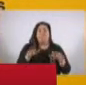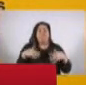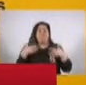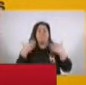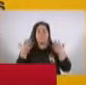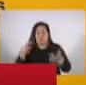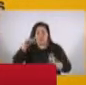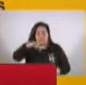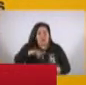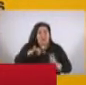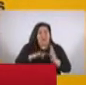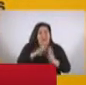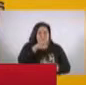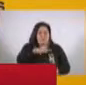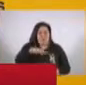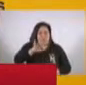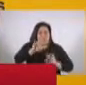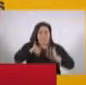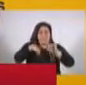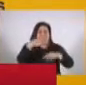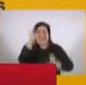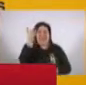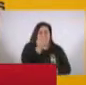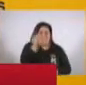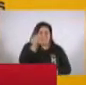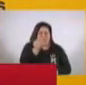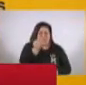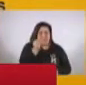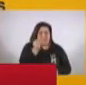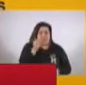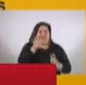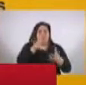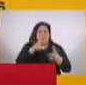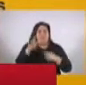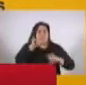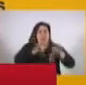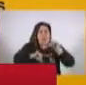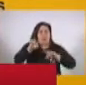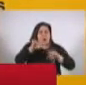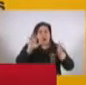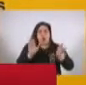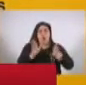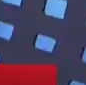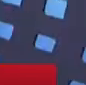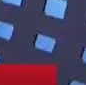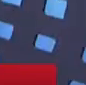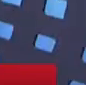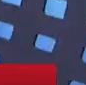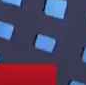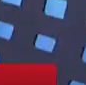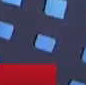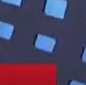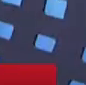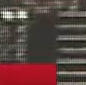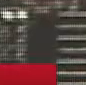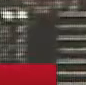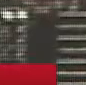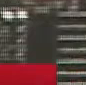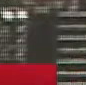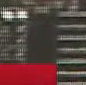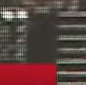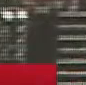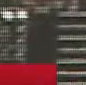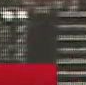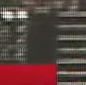kirchnerismo siente que una parte, un sector, lo ha perdido. Escuchemos si les parece a Kicillof hablando del fin de semana, que el gobierno lo está tomando como